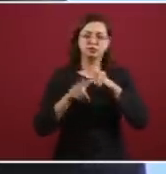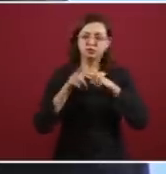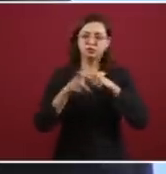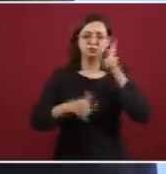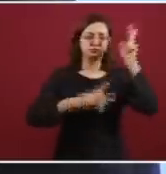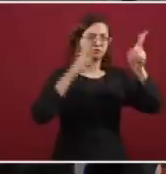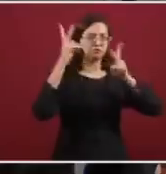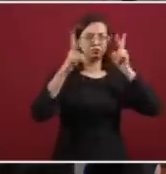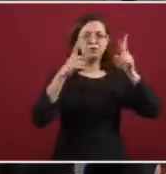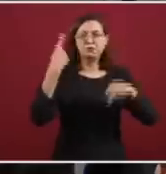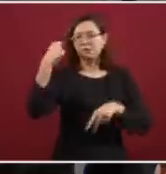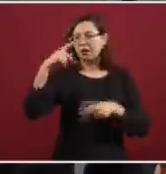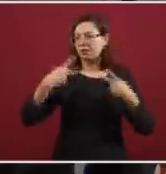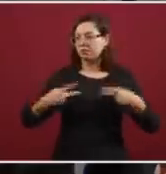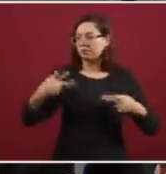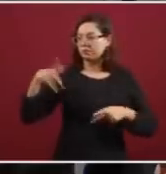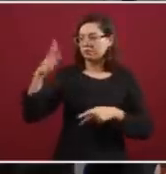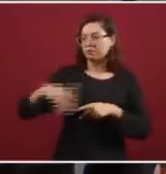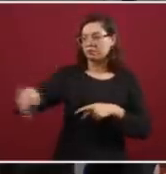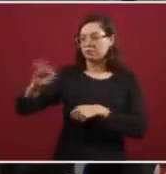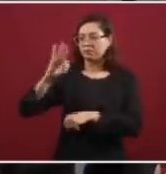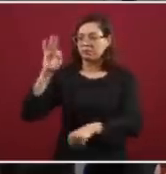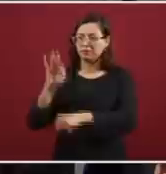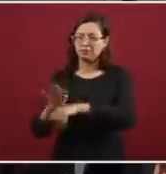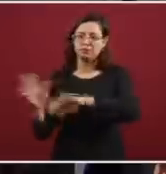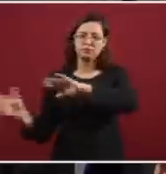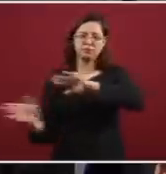los consumidores. En la app Litro por Litro,